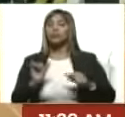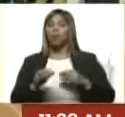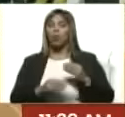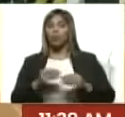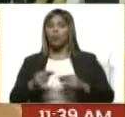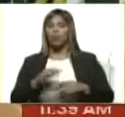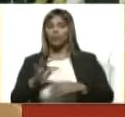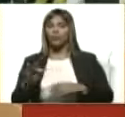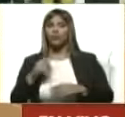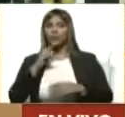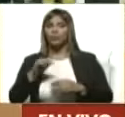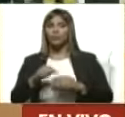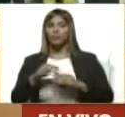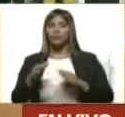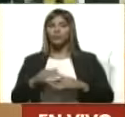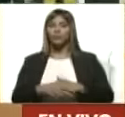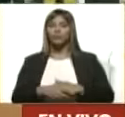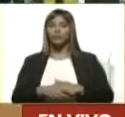de votación.